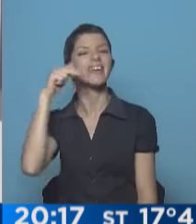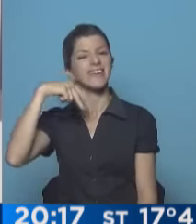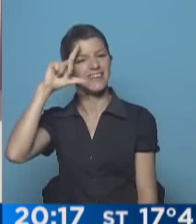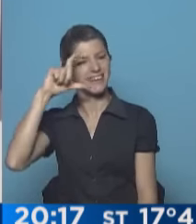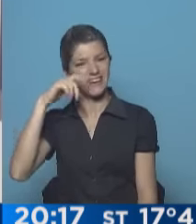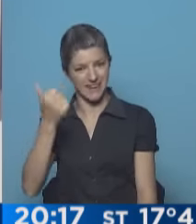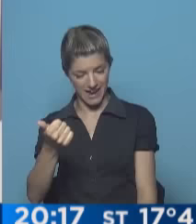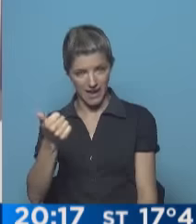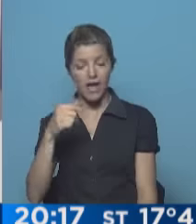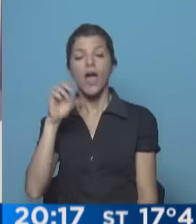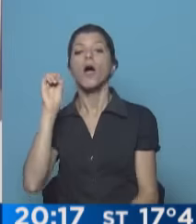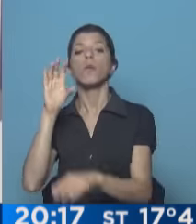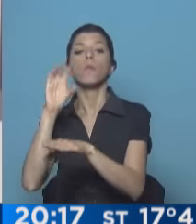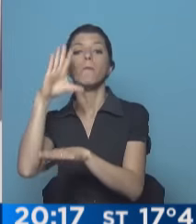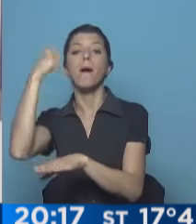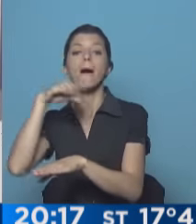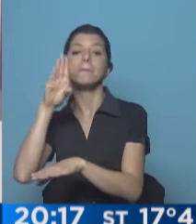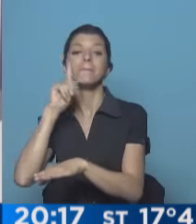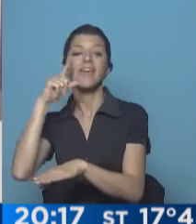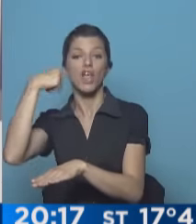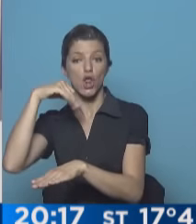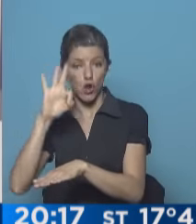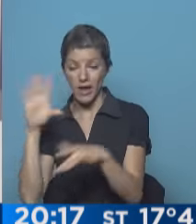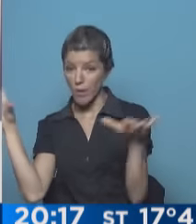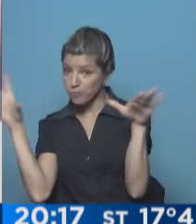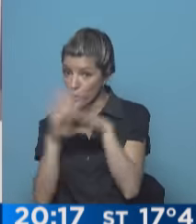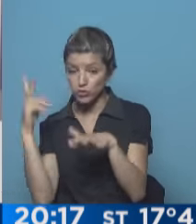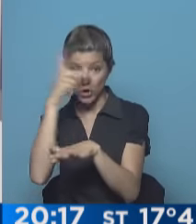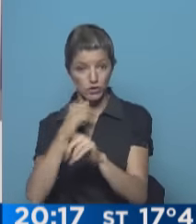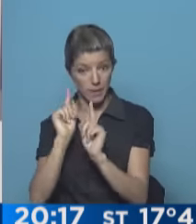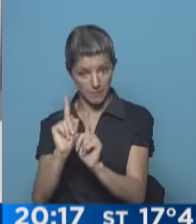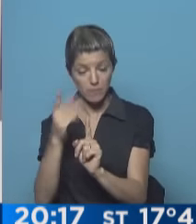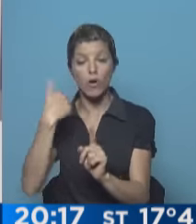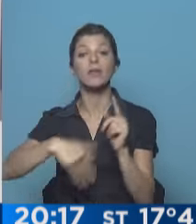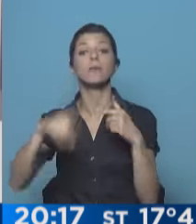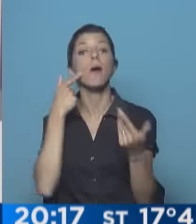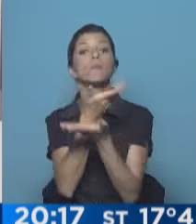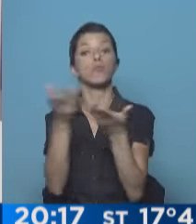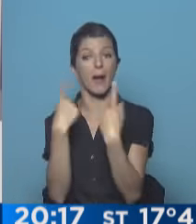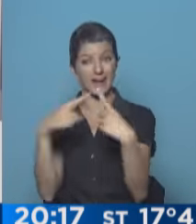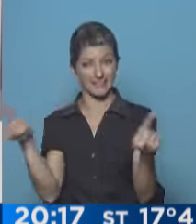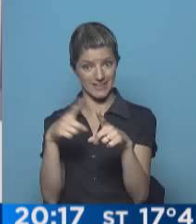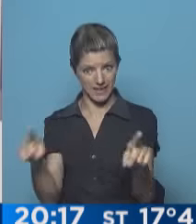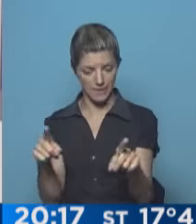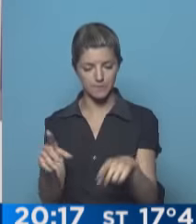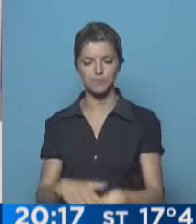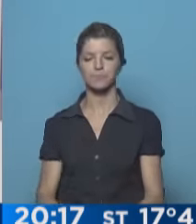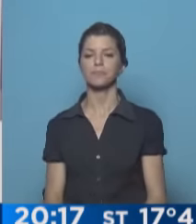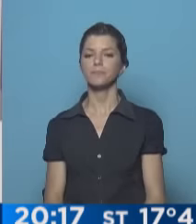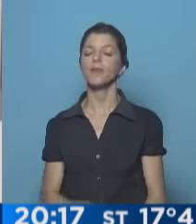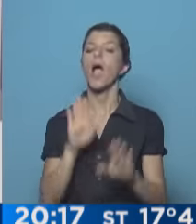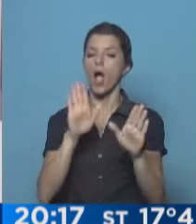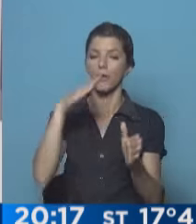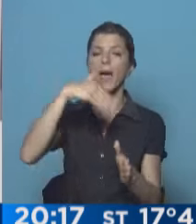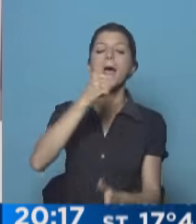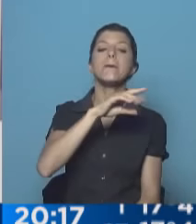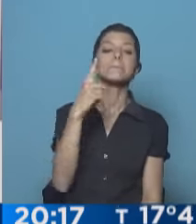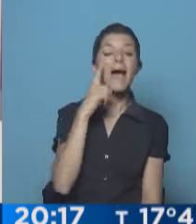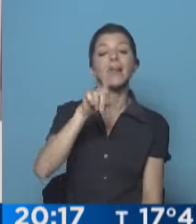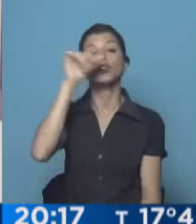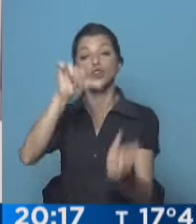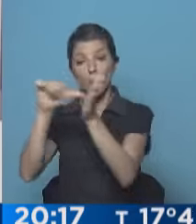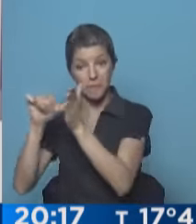llama Bambino, que estaba justamente en el hotel que tenía que ofrecer un recital. La relación de Mali y otros países del África